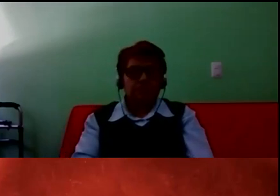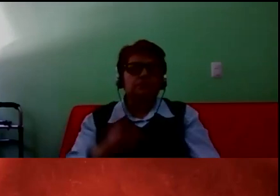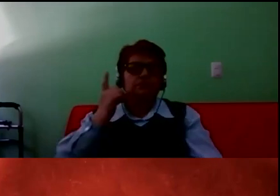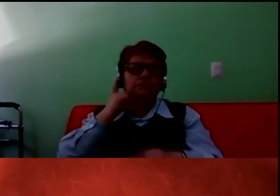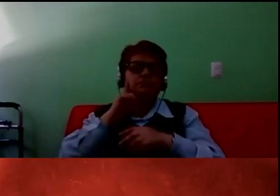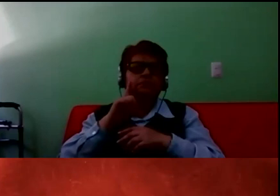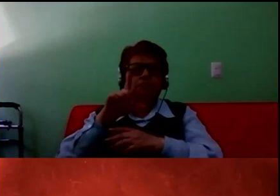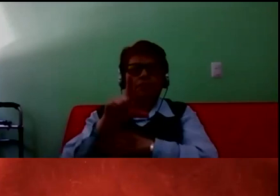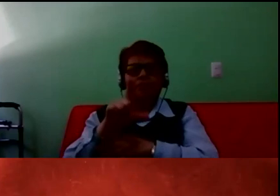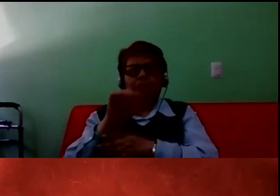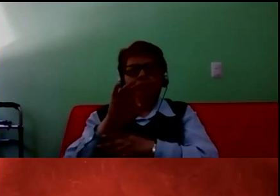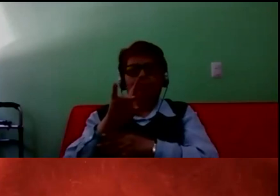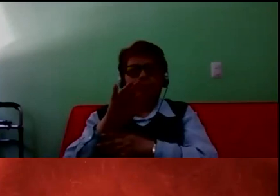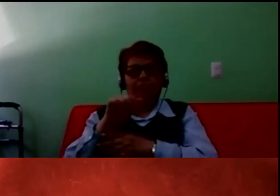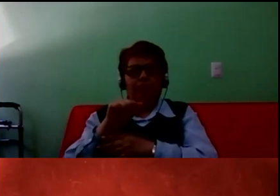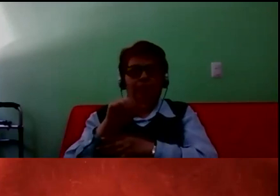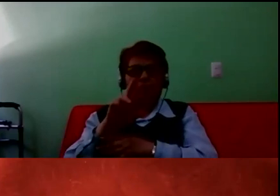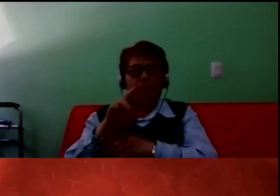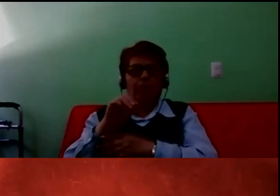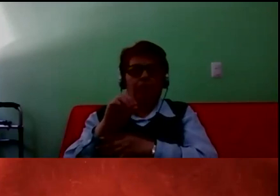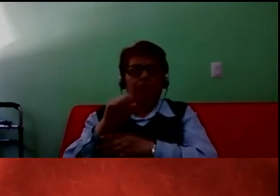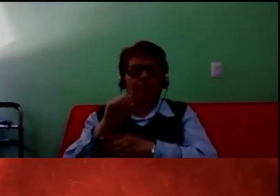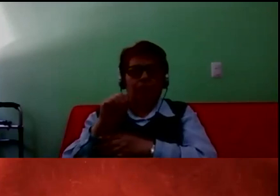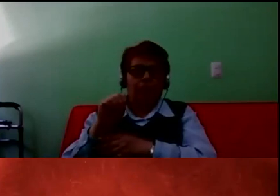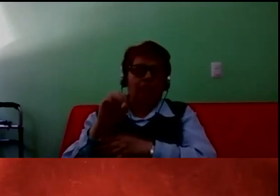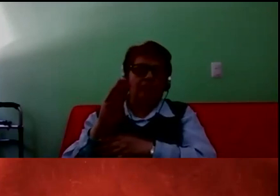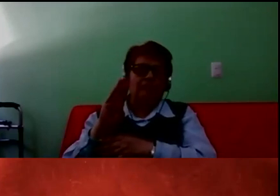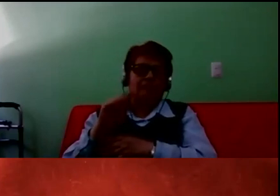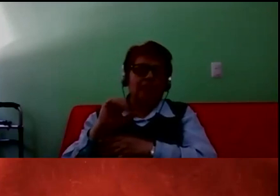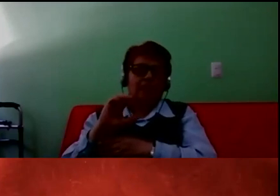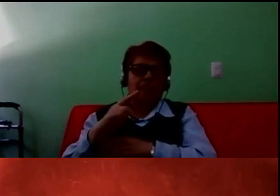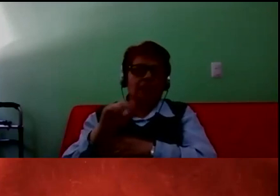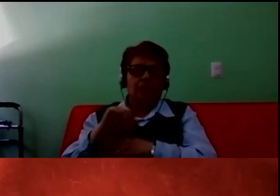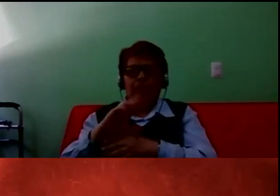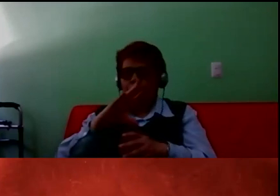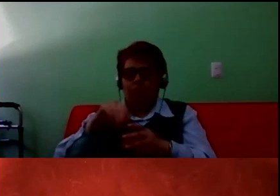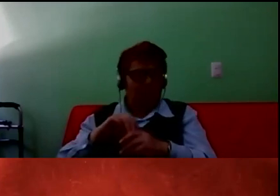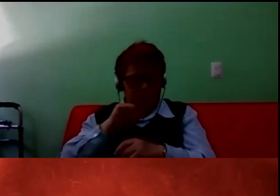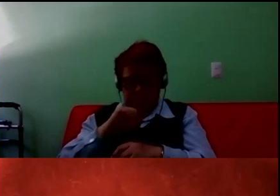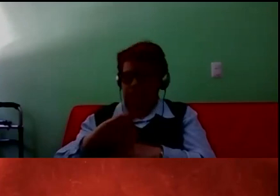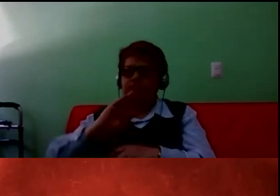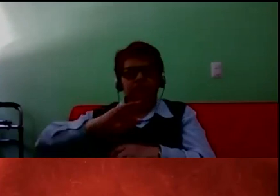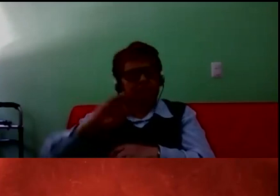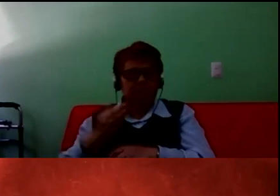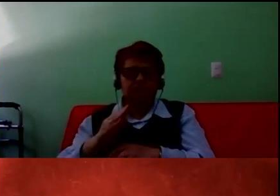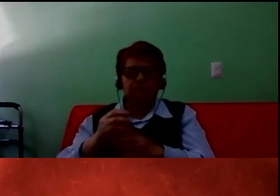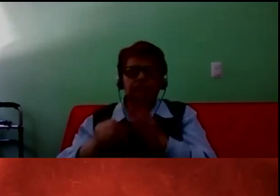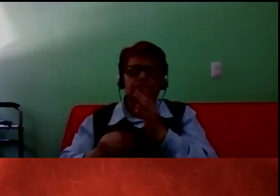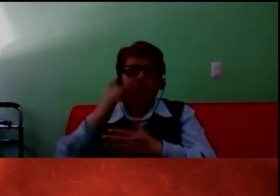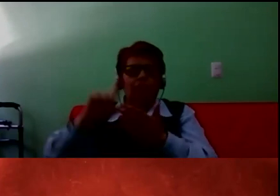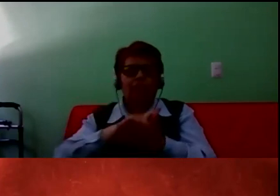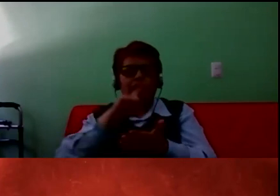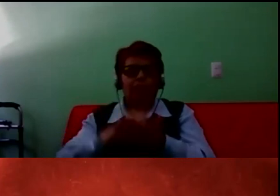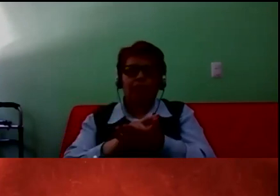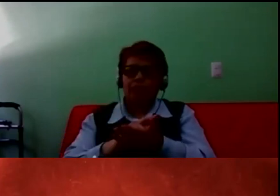Diputada Lilia Rosbach. Lilia Rosbach, totalmente a favor de esta innovadora ley, que creo